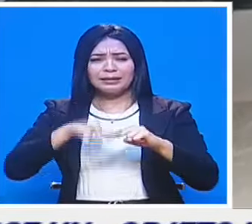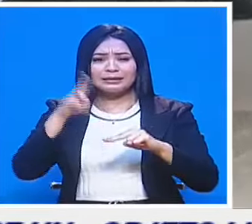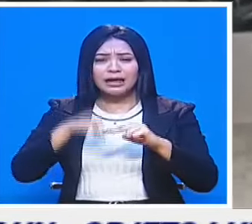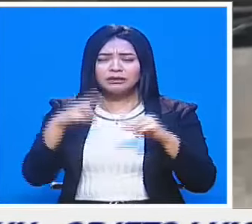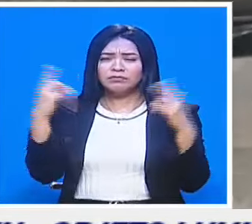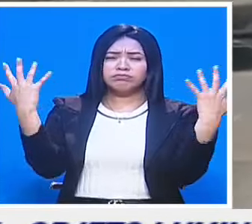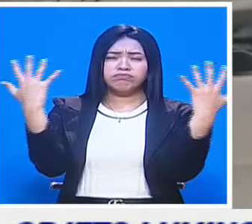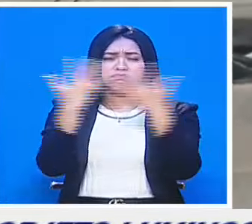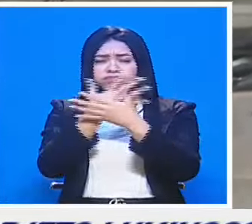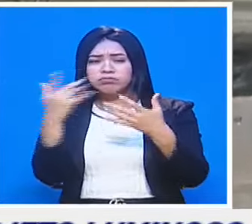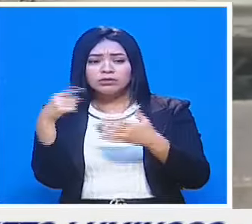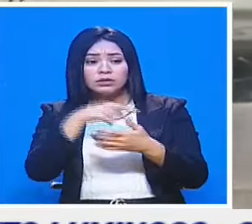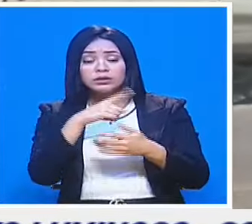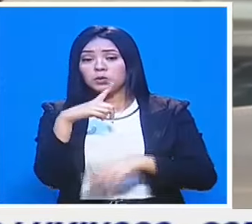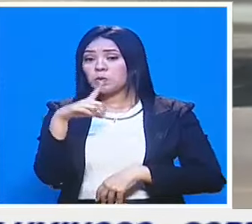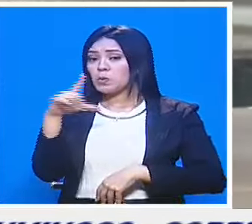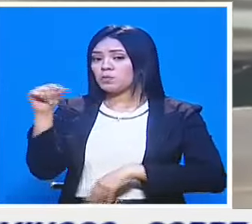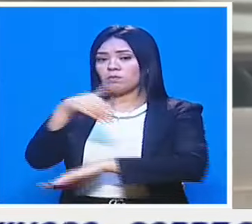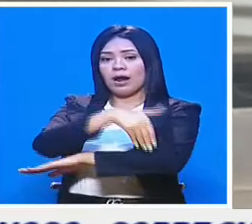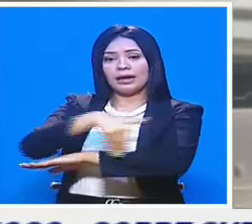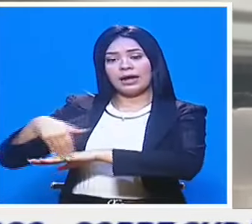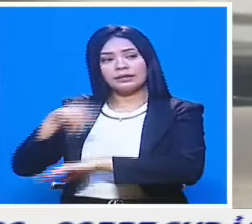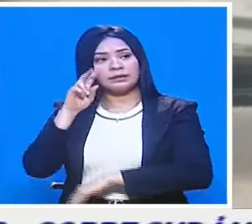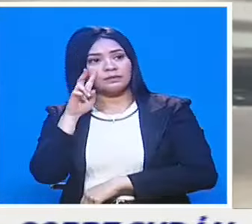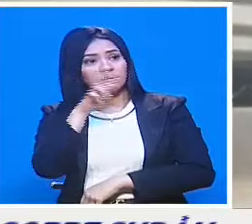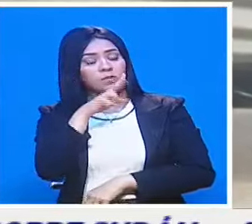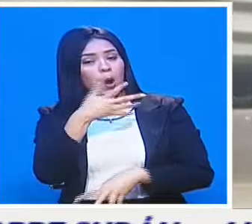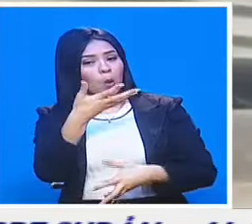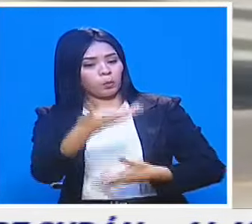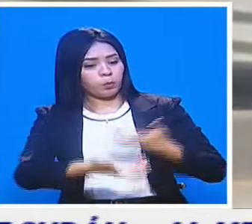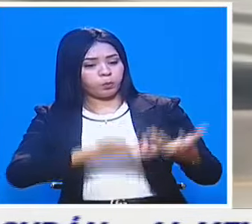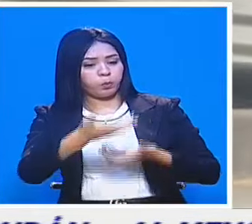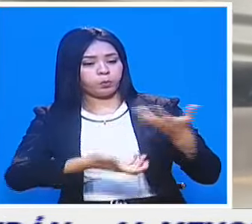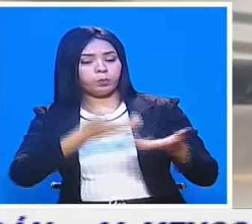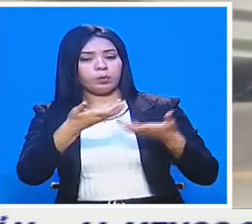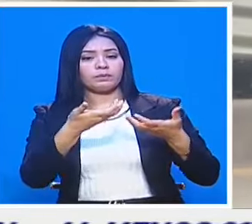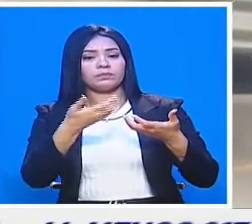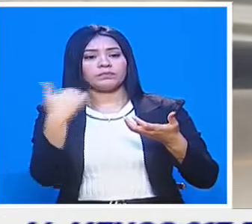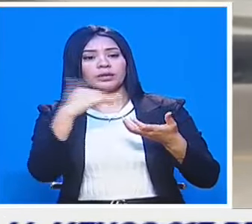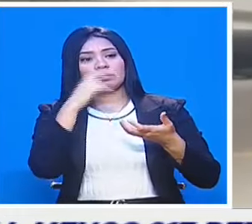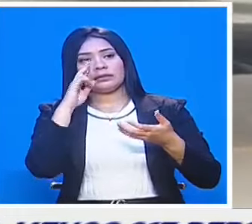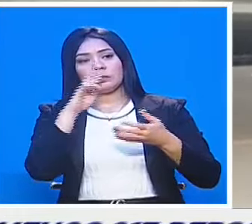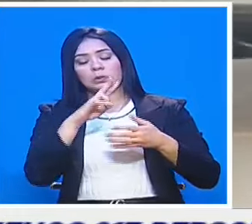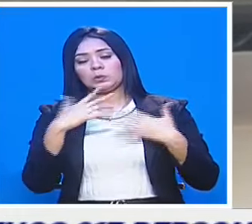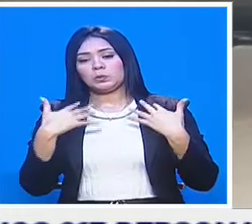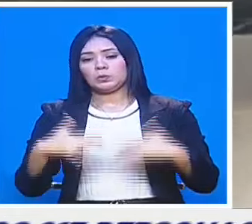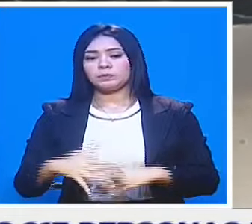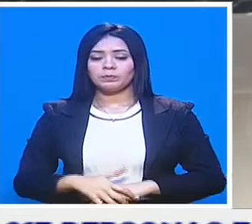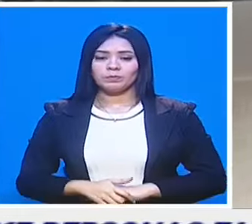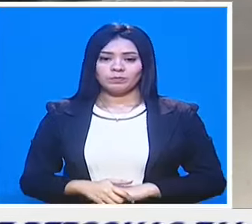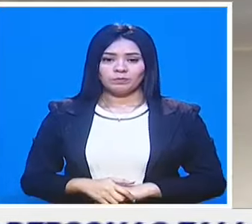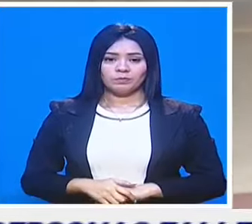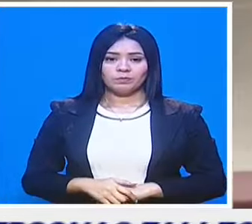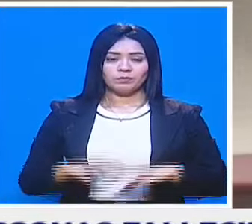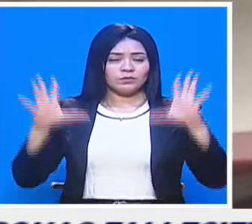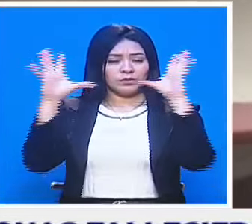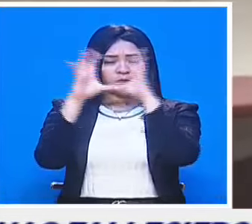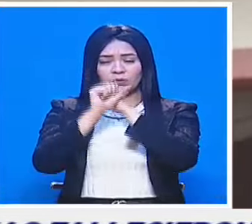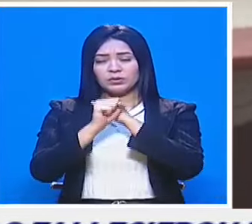fue salir a la calle y vimos ya el incendio arriba. ¿Viví? Una noche